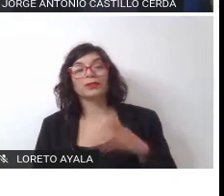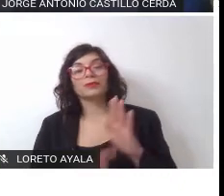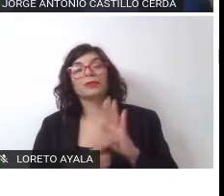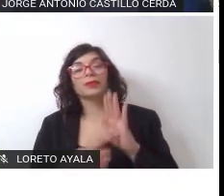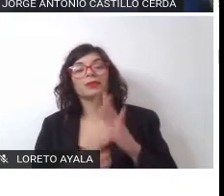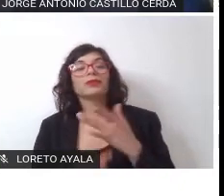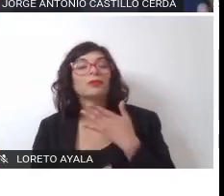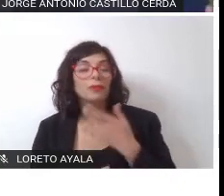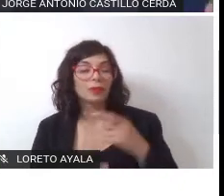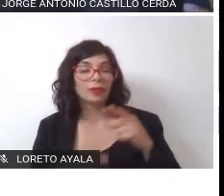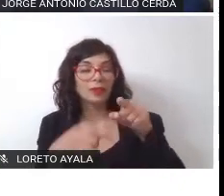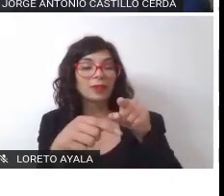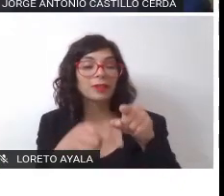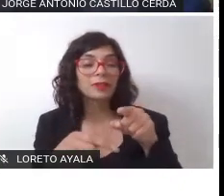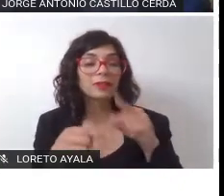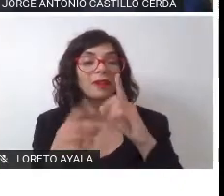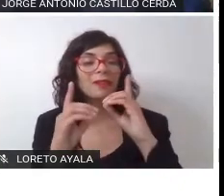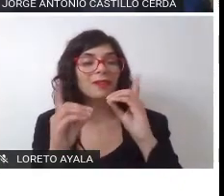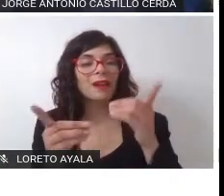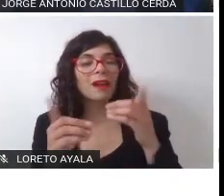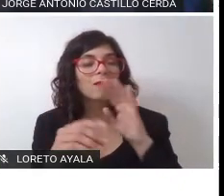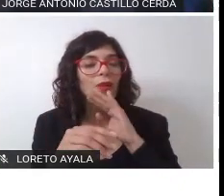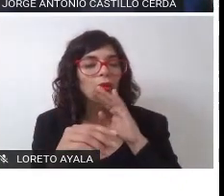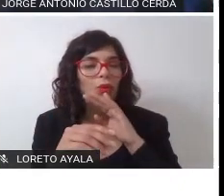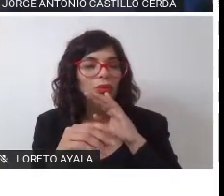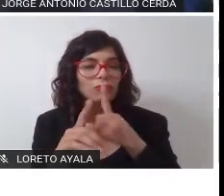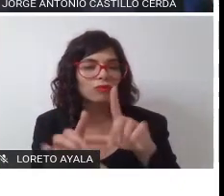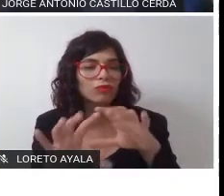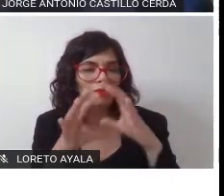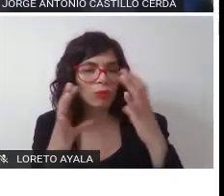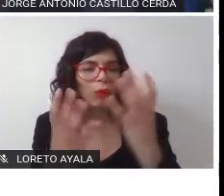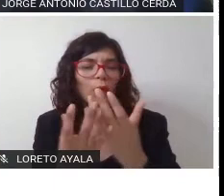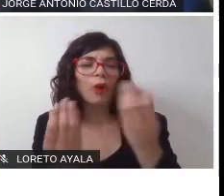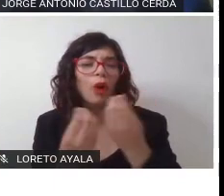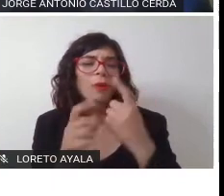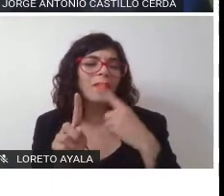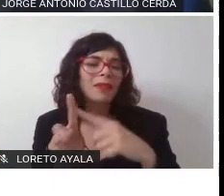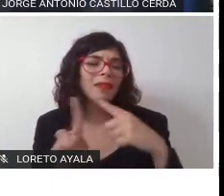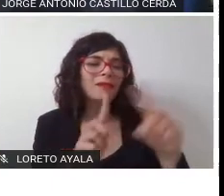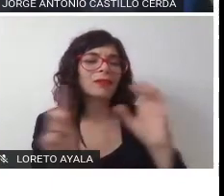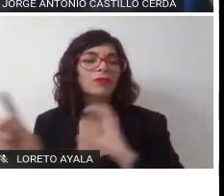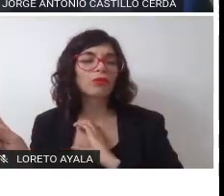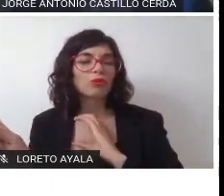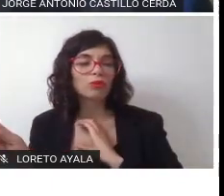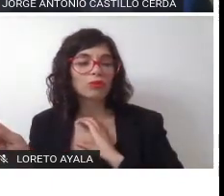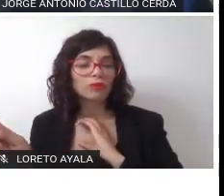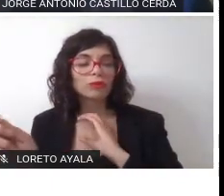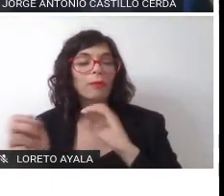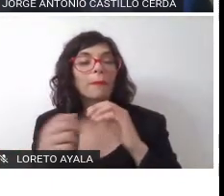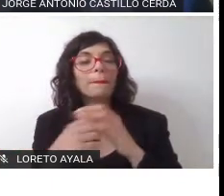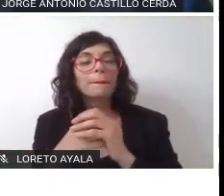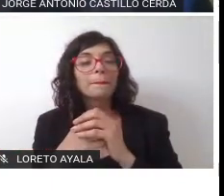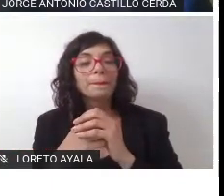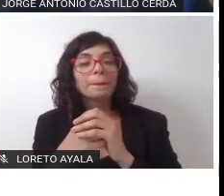esto debe usarse en el mundo multigrado. Y estos son la progresión de objetivo